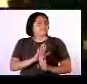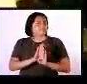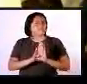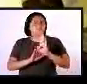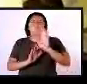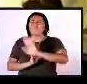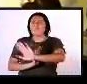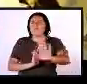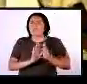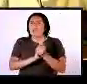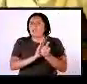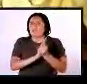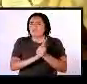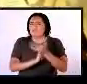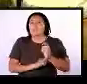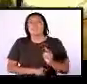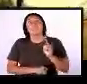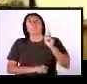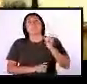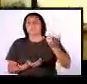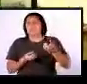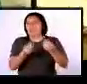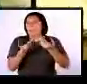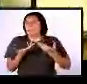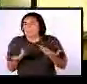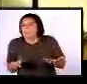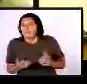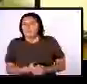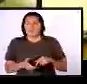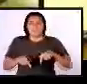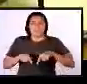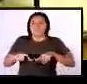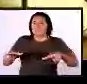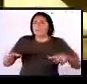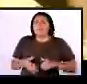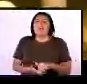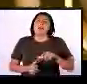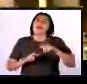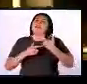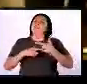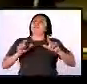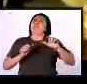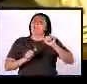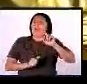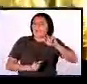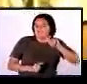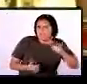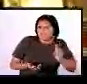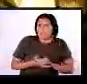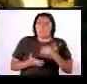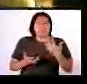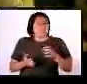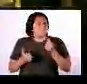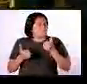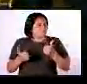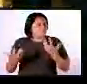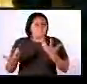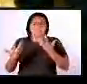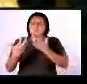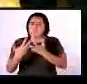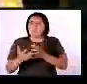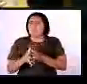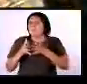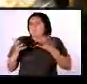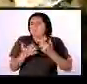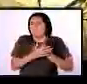desarrollar esas habilidades que el de arriba nos ha dado. Así que nada, este es el espacio, liberarte es el espacio para ellos. Hay una muy buena empatía, hay